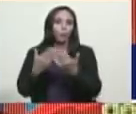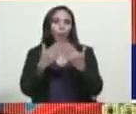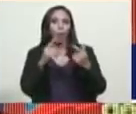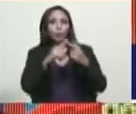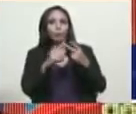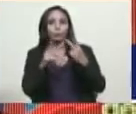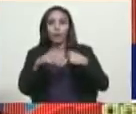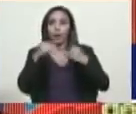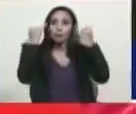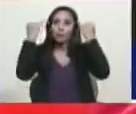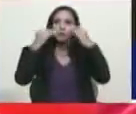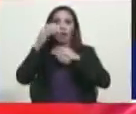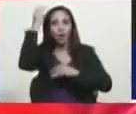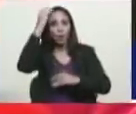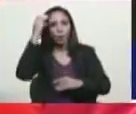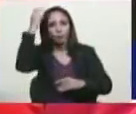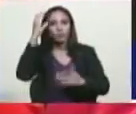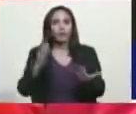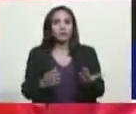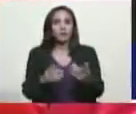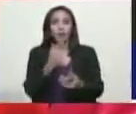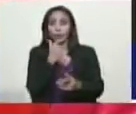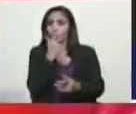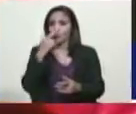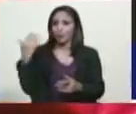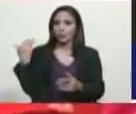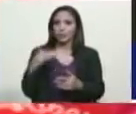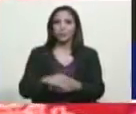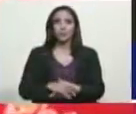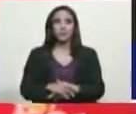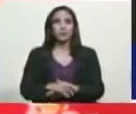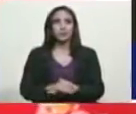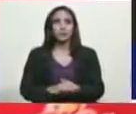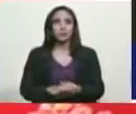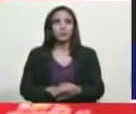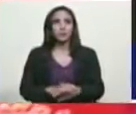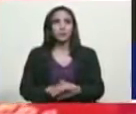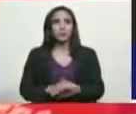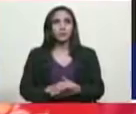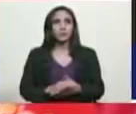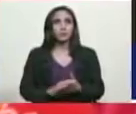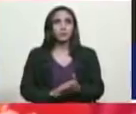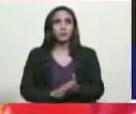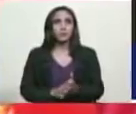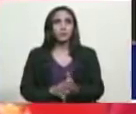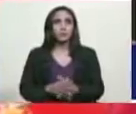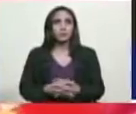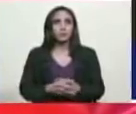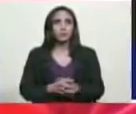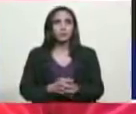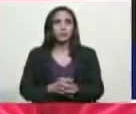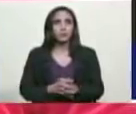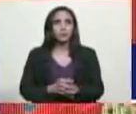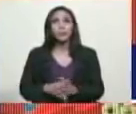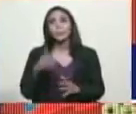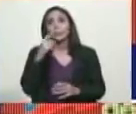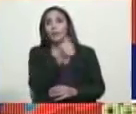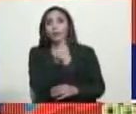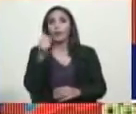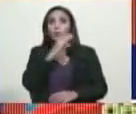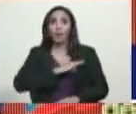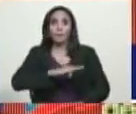la construcción de conciencia, lo que decía ayer en el acto del carnet de la patria. Cada misión